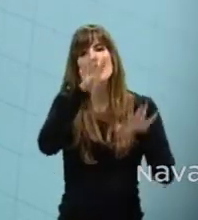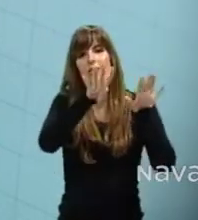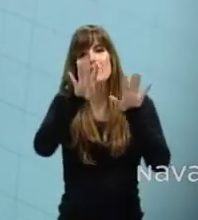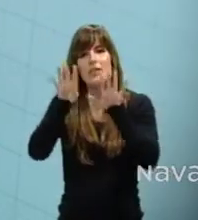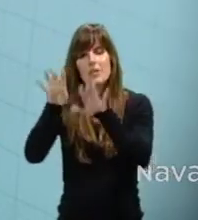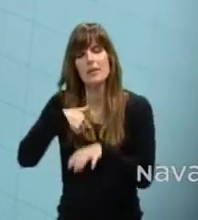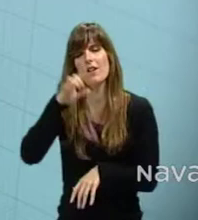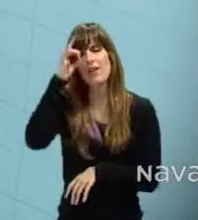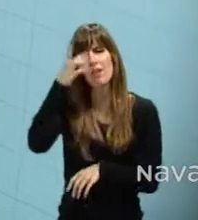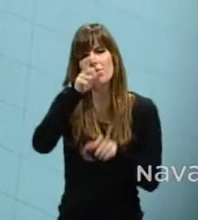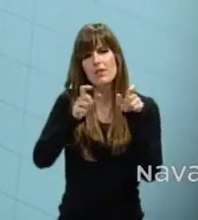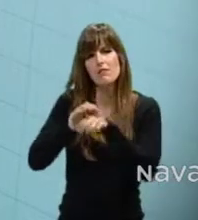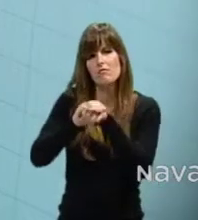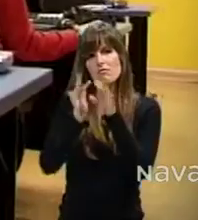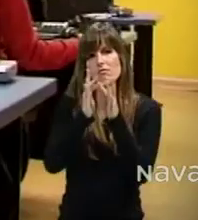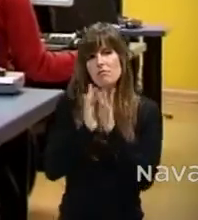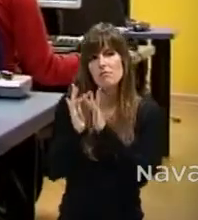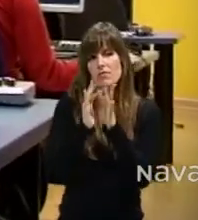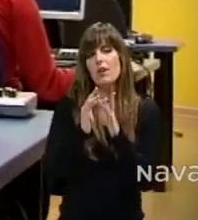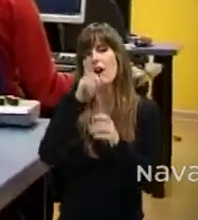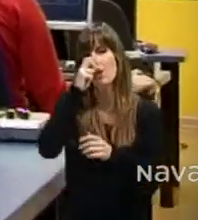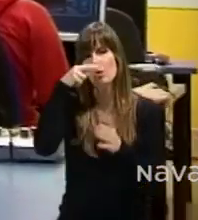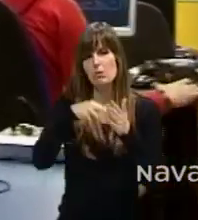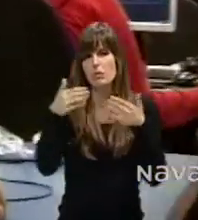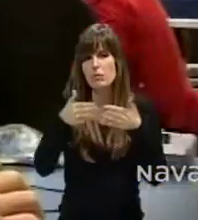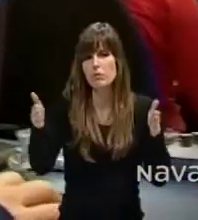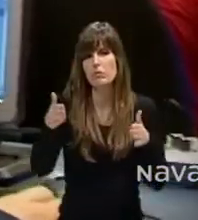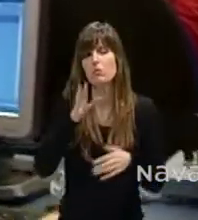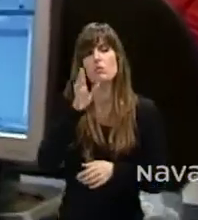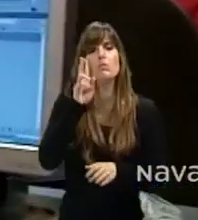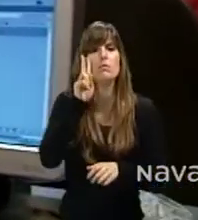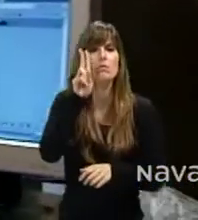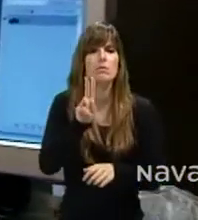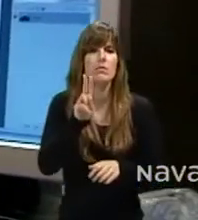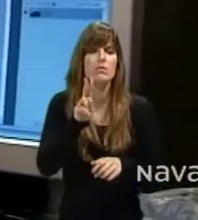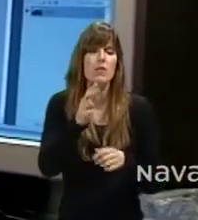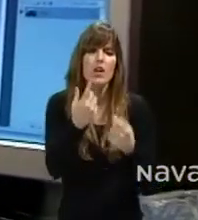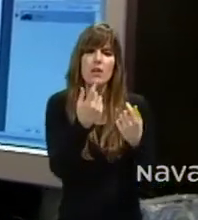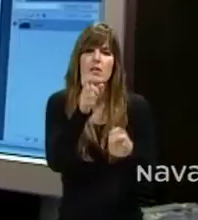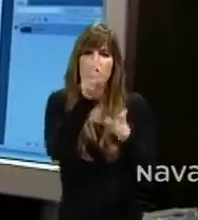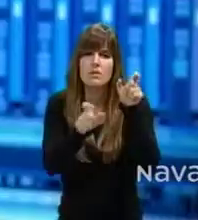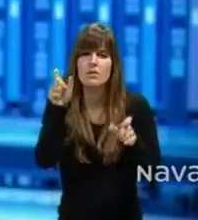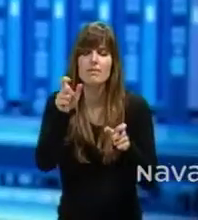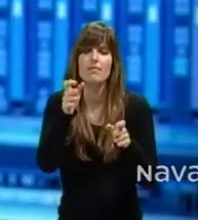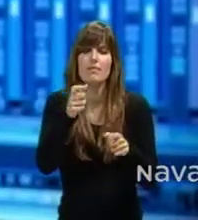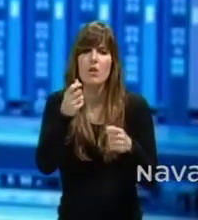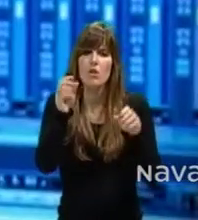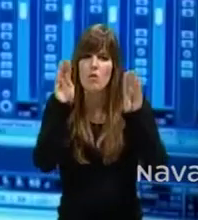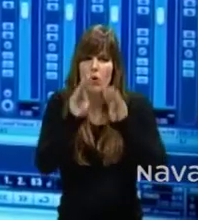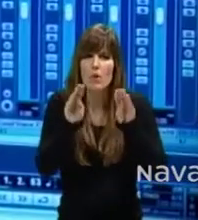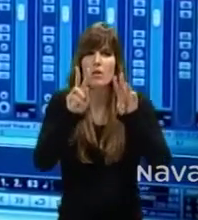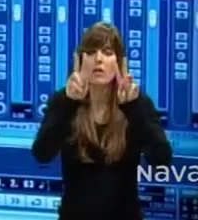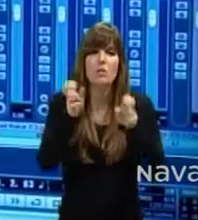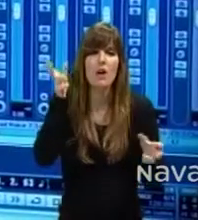empezó el funcionamiento ya en el año 2000 para cubrir un poco la necesidad que veíamos de formación a nivel